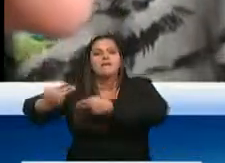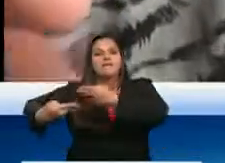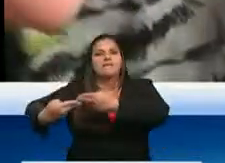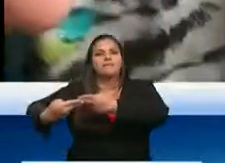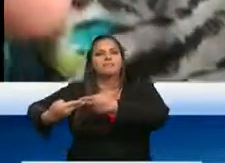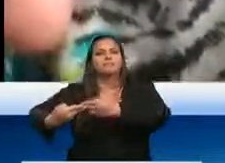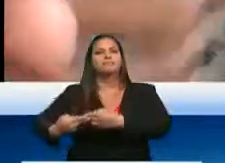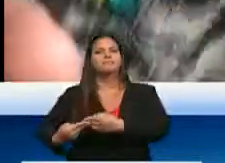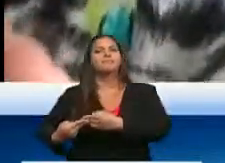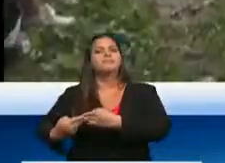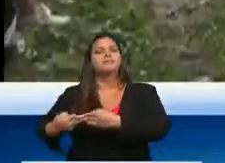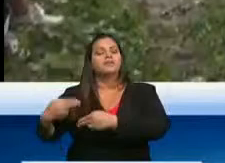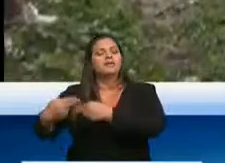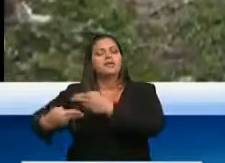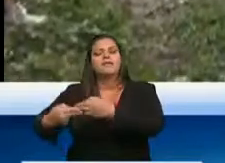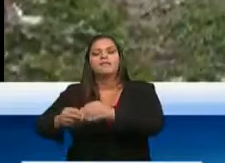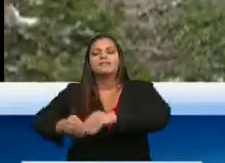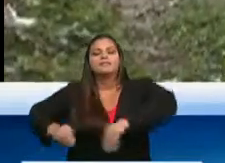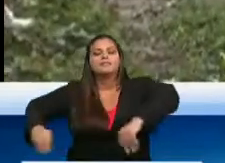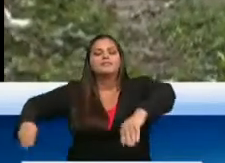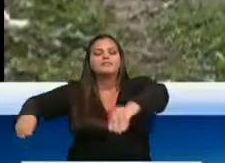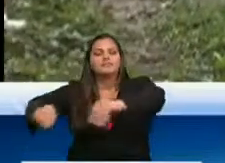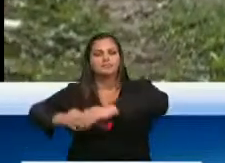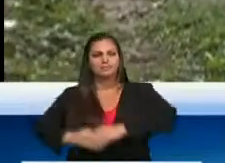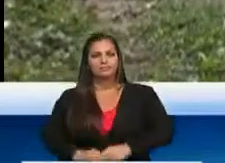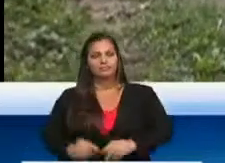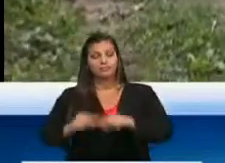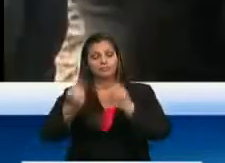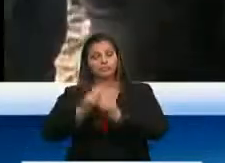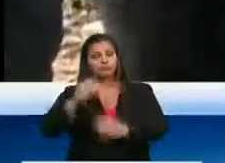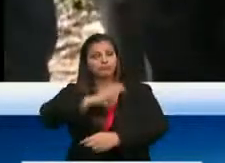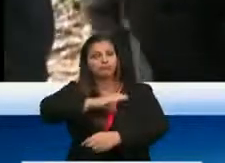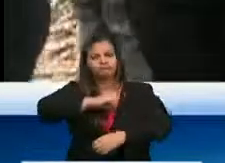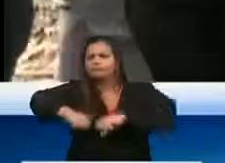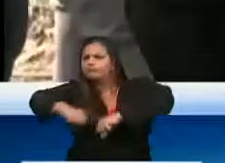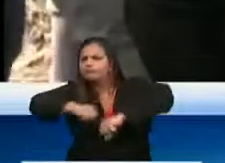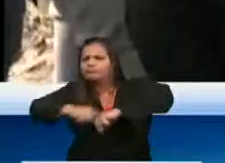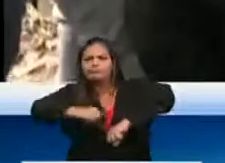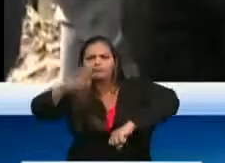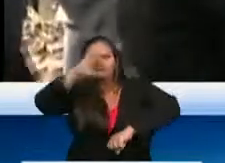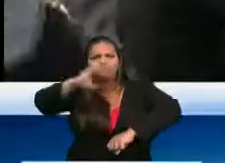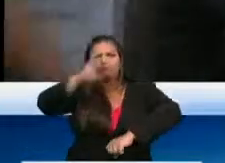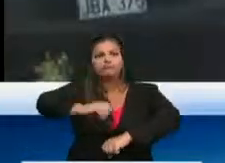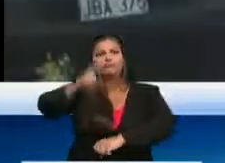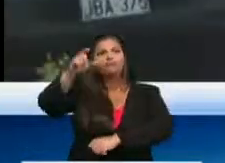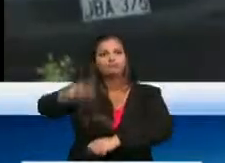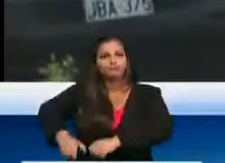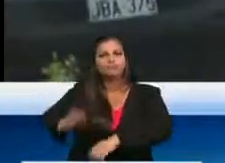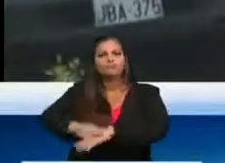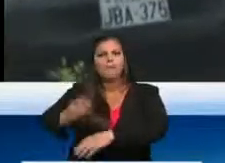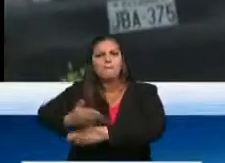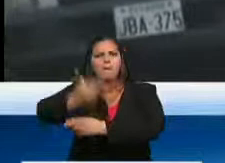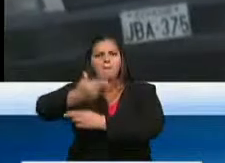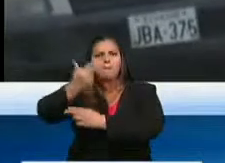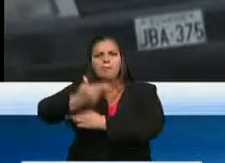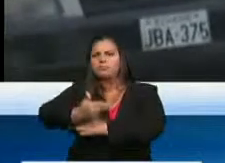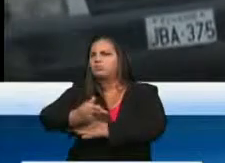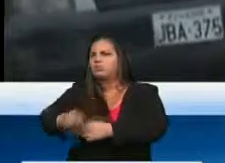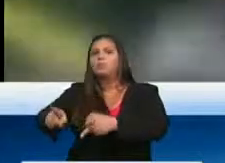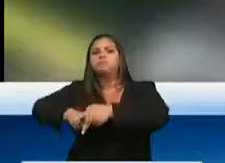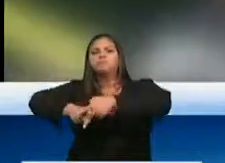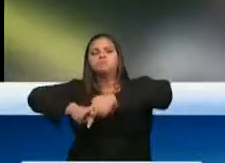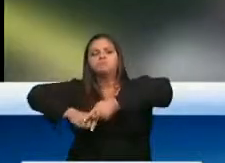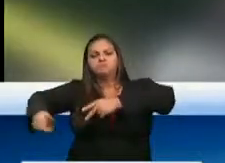pelean, es por el terreno. Personal policial realizó un operativo para intentar dar con el presunto asesino, pero hasta el momento continúa